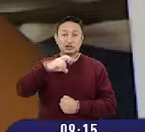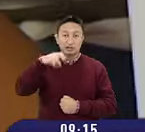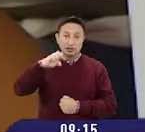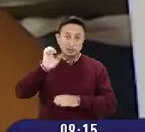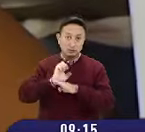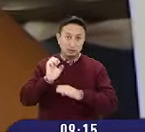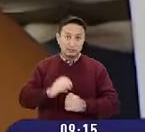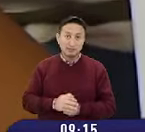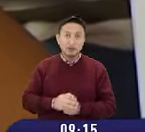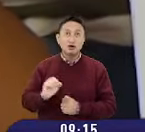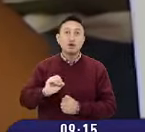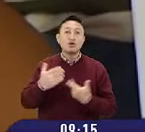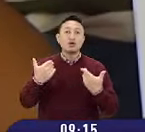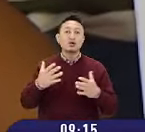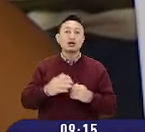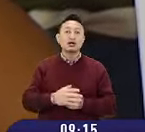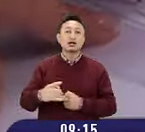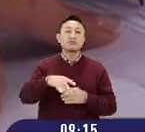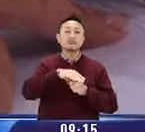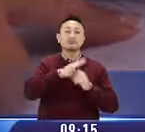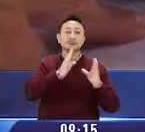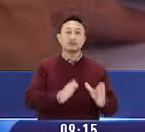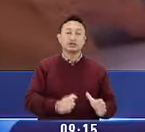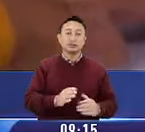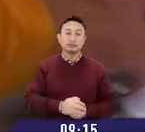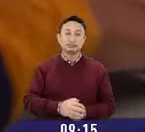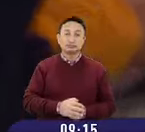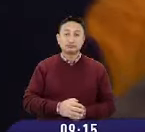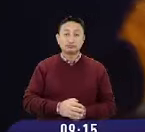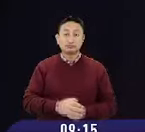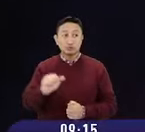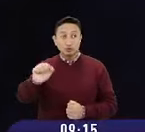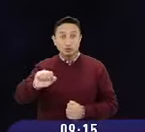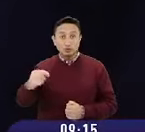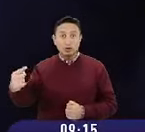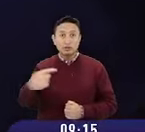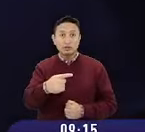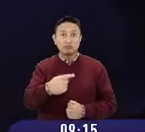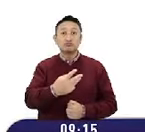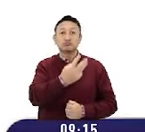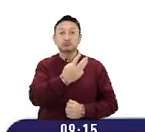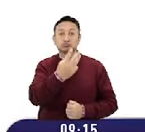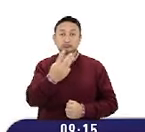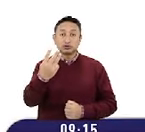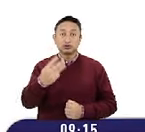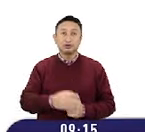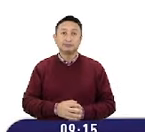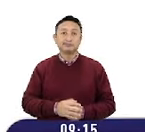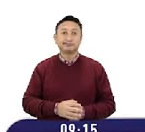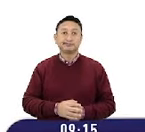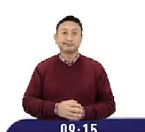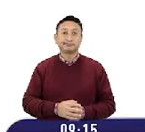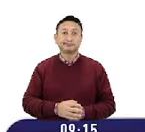país o en cualquier consulado en el exterior. También es posible hacerlo virtualmente en